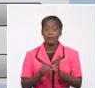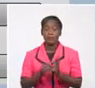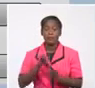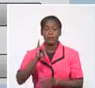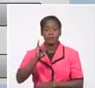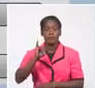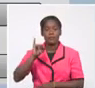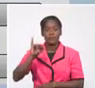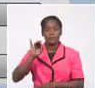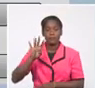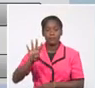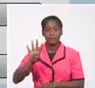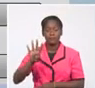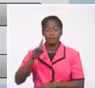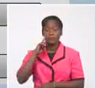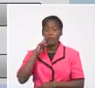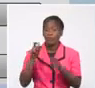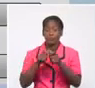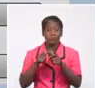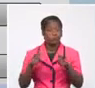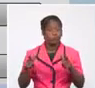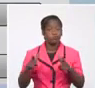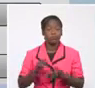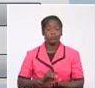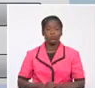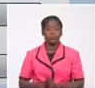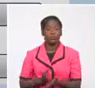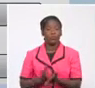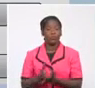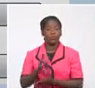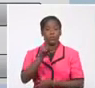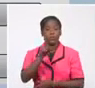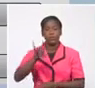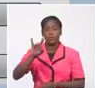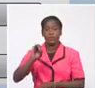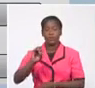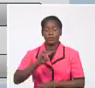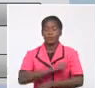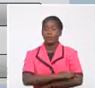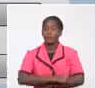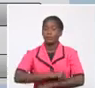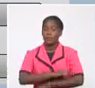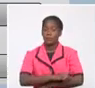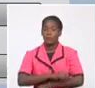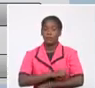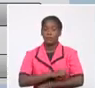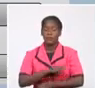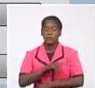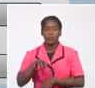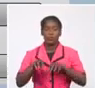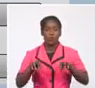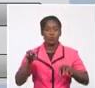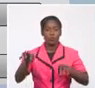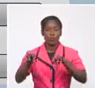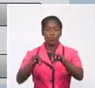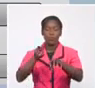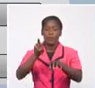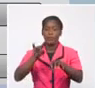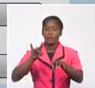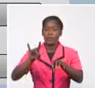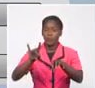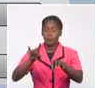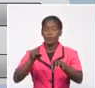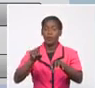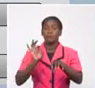137.820.664. Se mantienen los 190 países y 29 territorios que confirman casos de